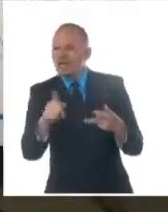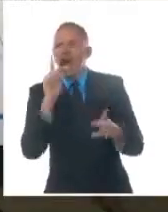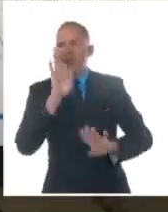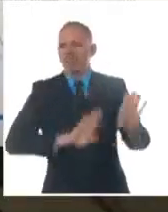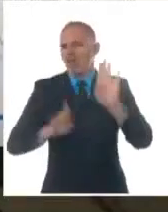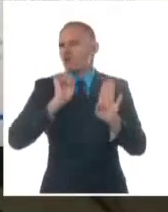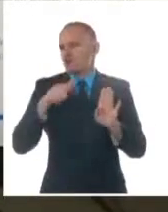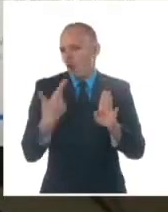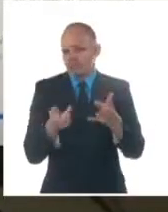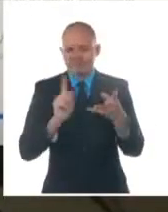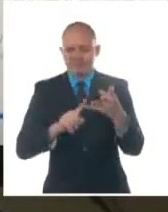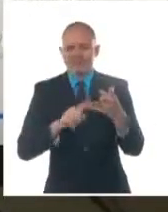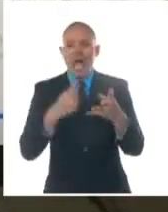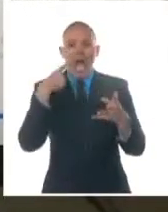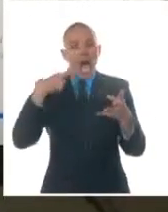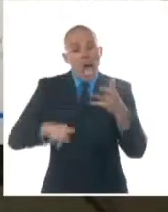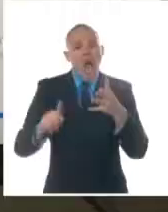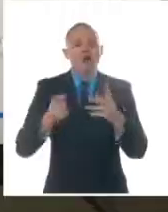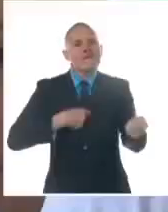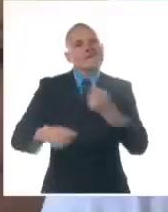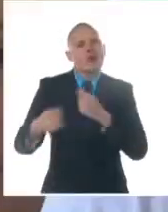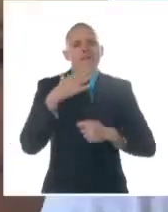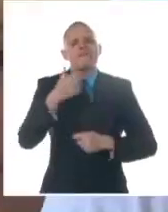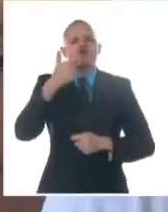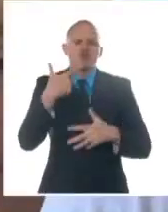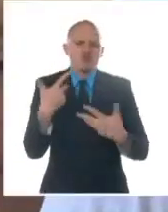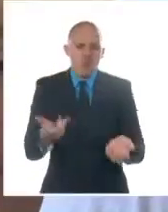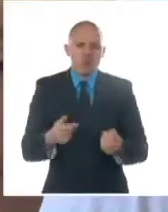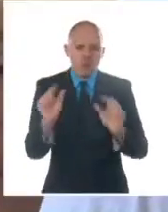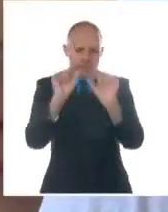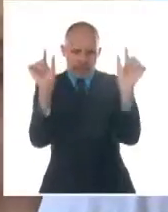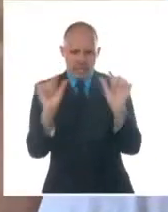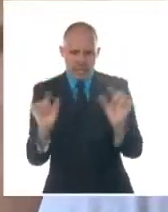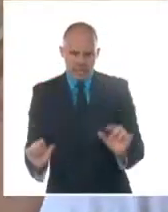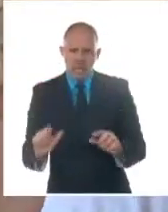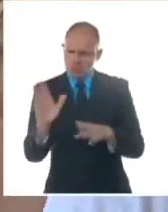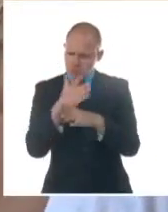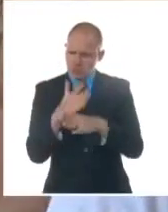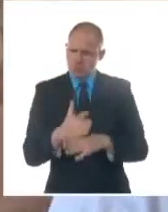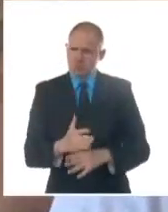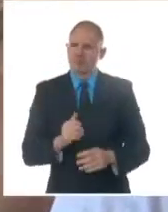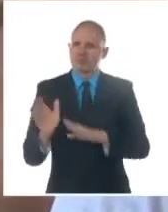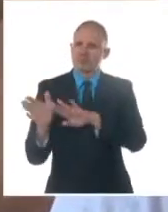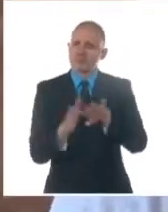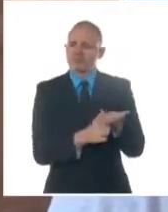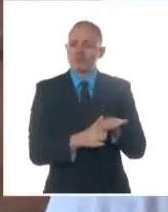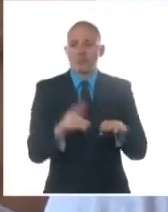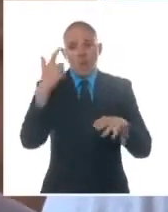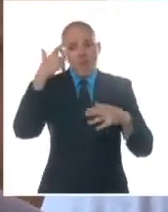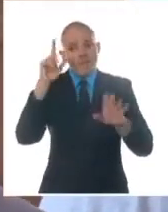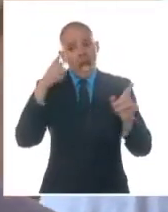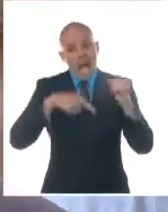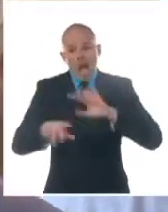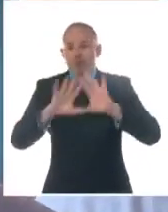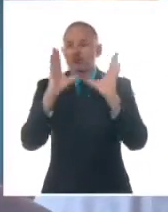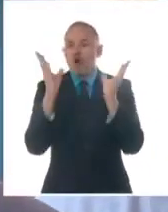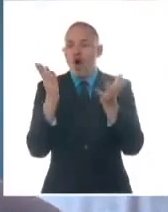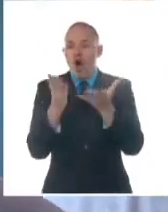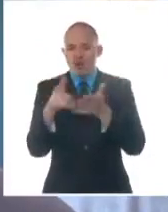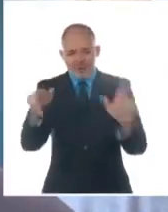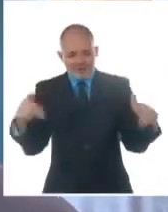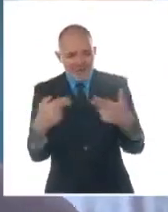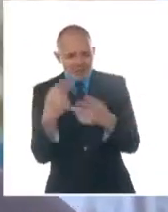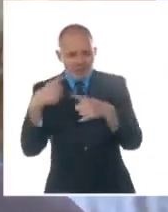perfeccionamiento del comercio, entre otros tópicos. Y yo creo que todos esos movimientos que se hacen en función de la ciencia y la innovación en el